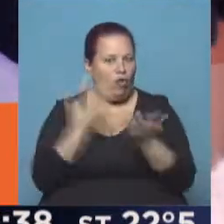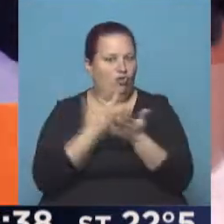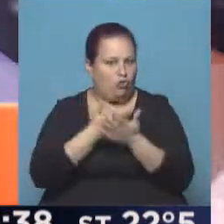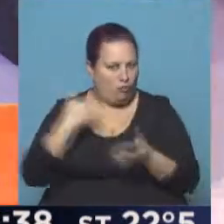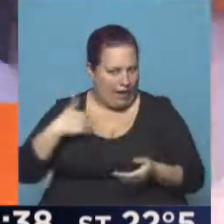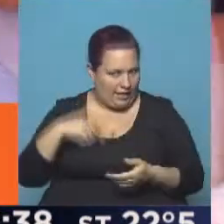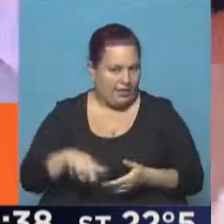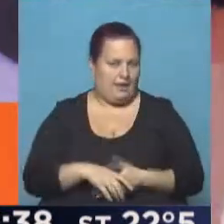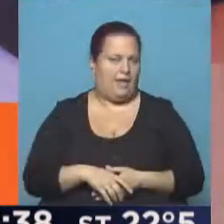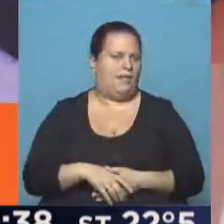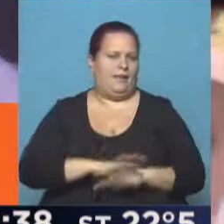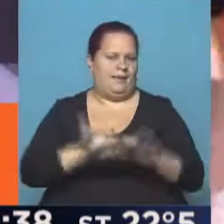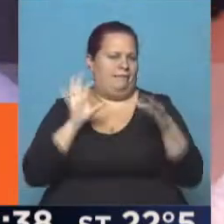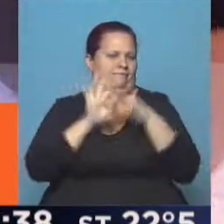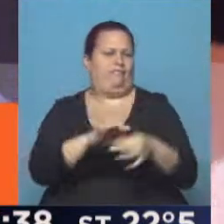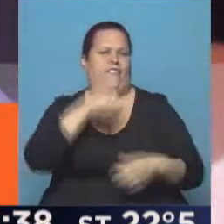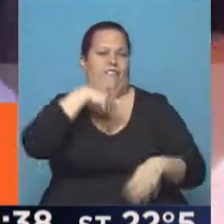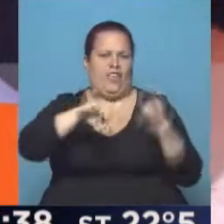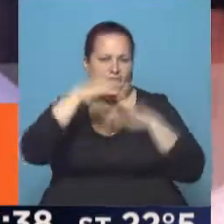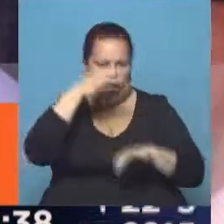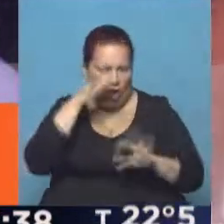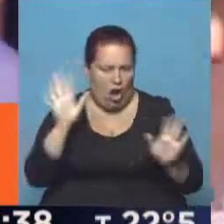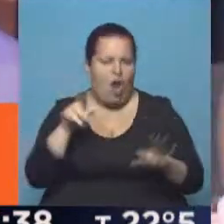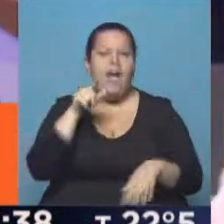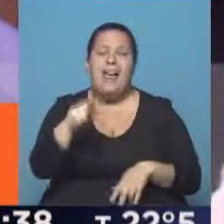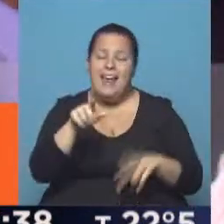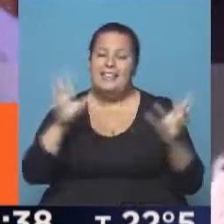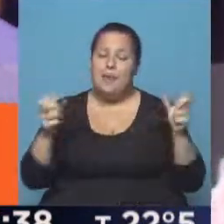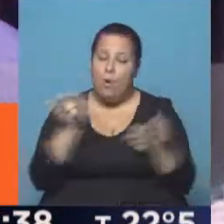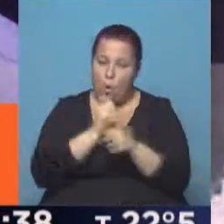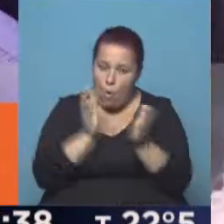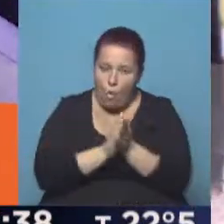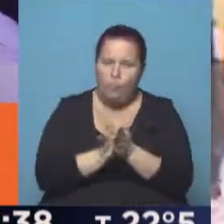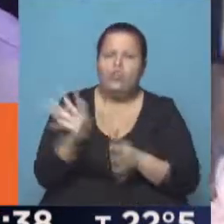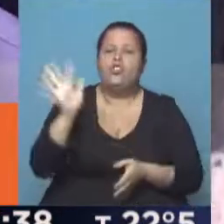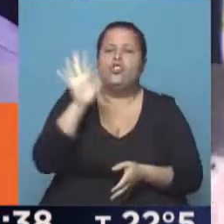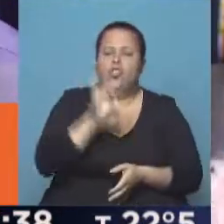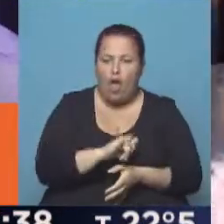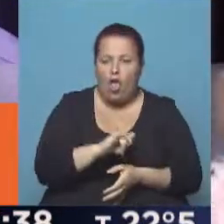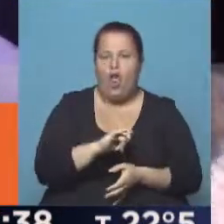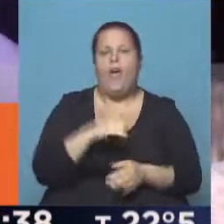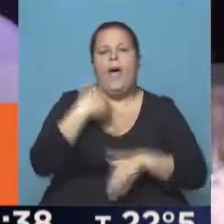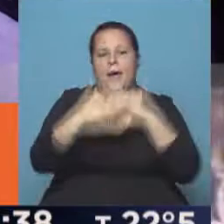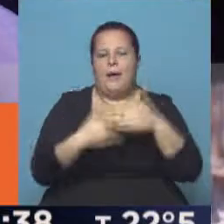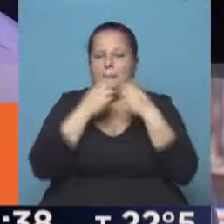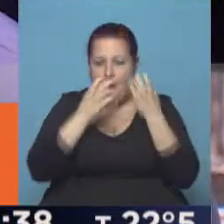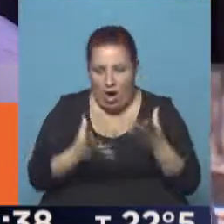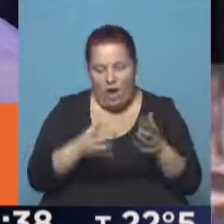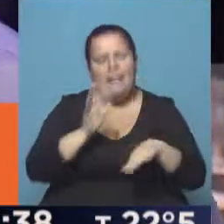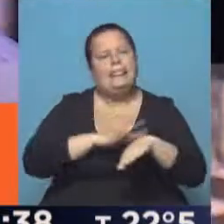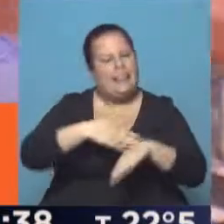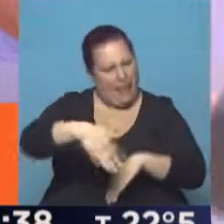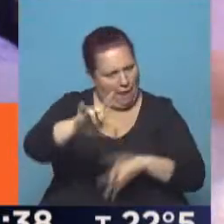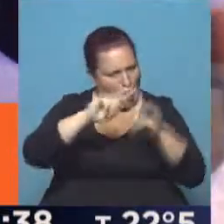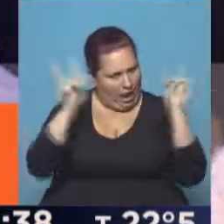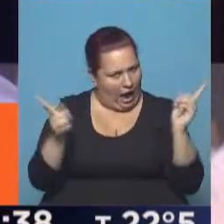Argentina, totalmente ligado al narcotráfico. Y en este trabajo en conjunto, todos los días vamos a estar un poco mejor. Va a llevar mucho tiempo,